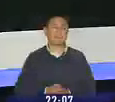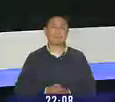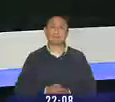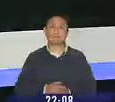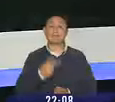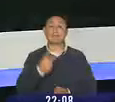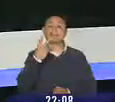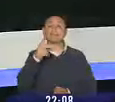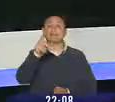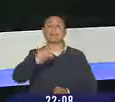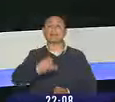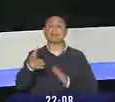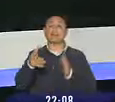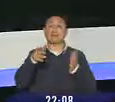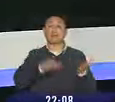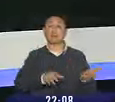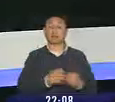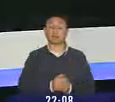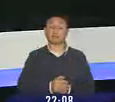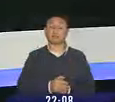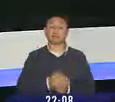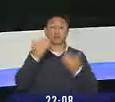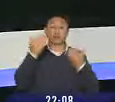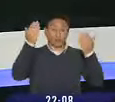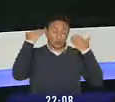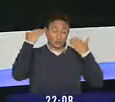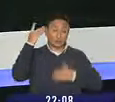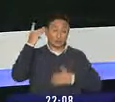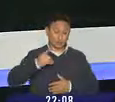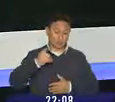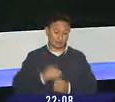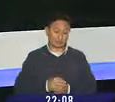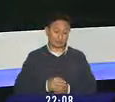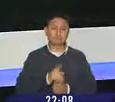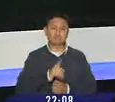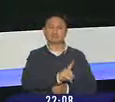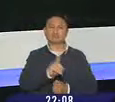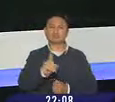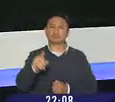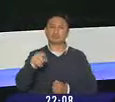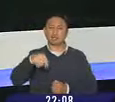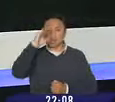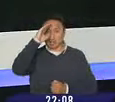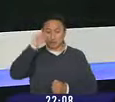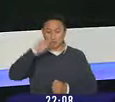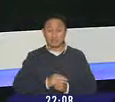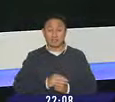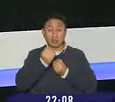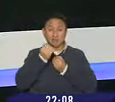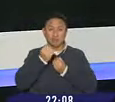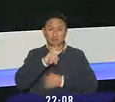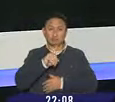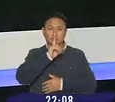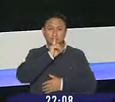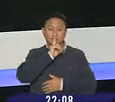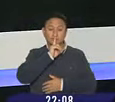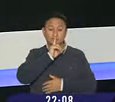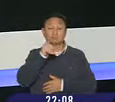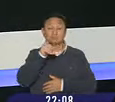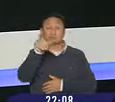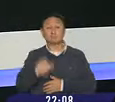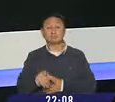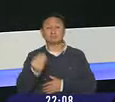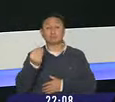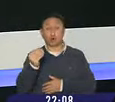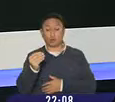Dos muertes violentas se registraron en Guayaquil y Durán. En los dos casos, la policía evitó dar declaraciones, pues un menor de edad